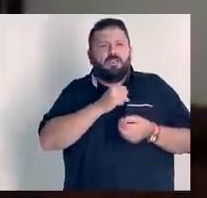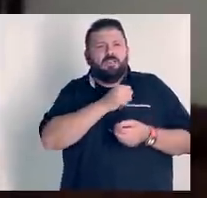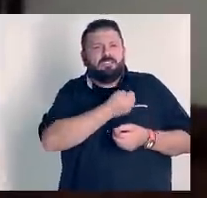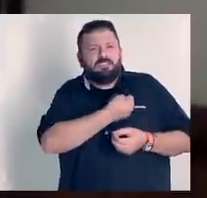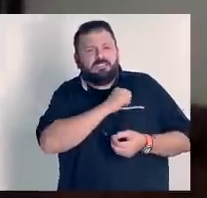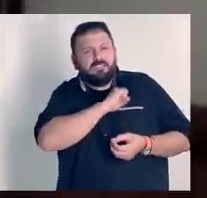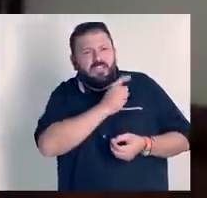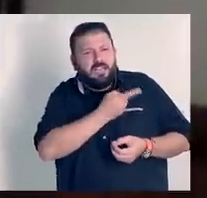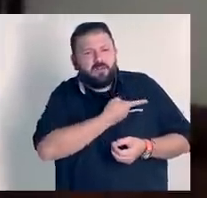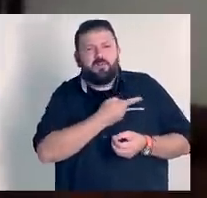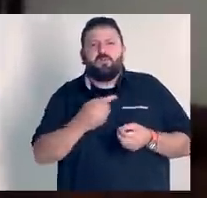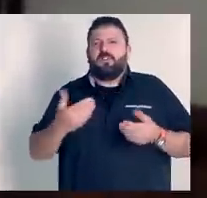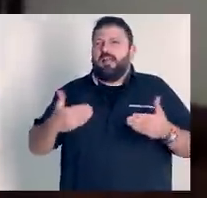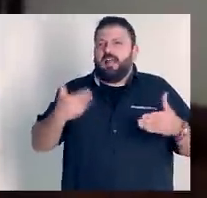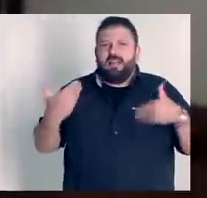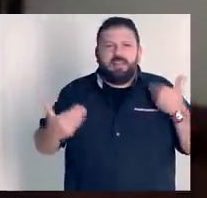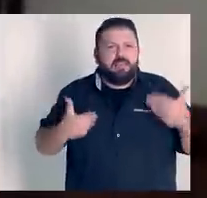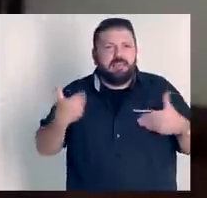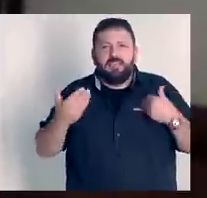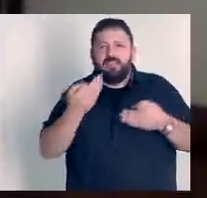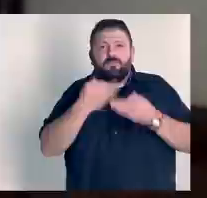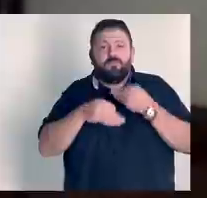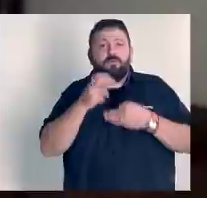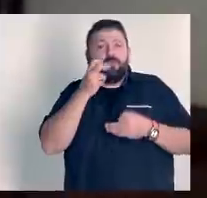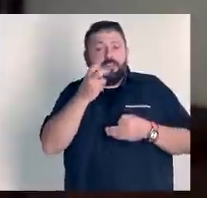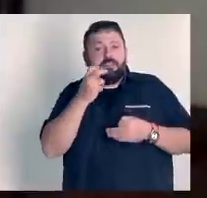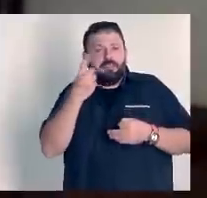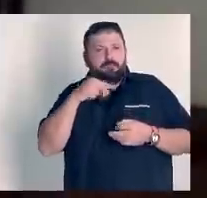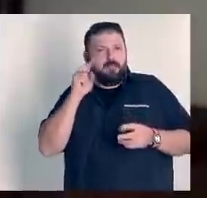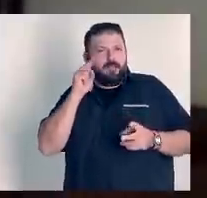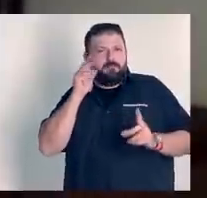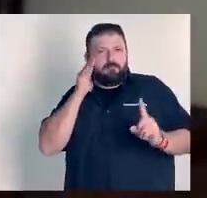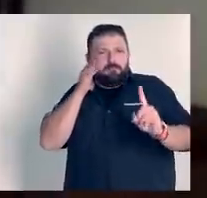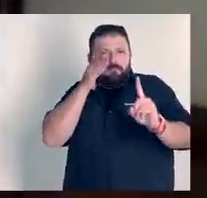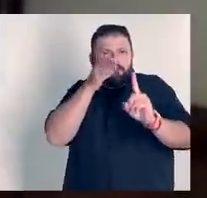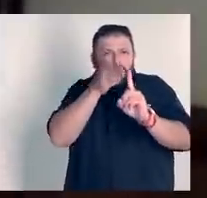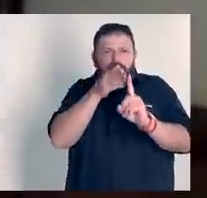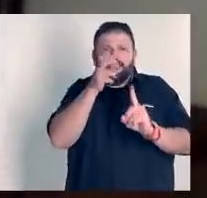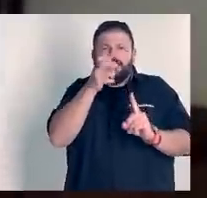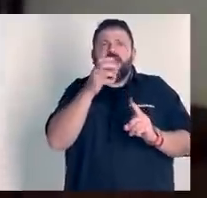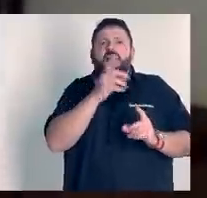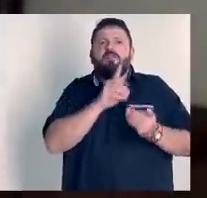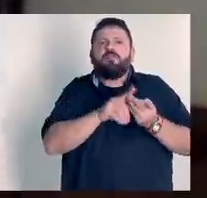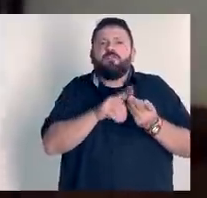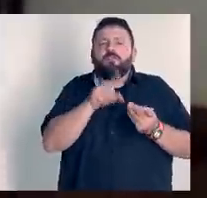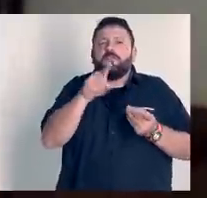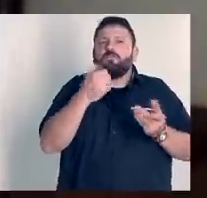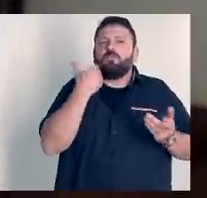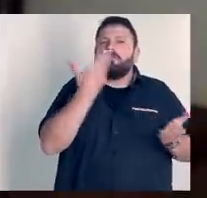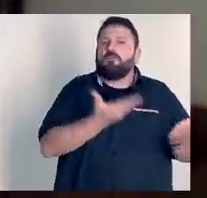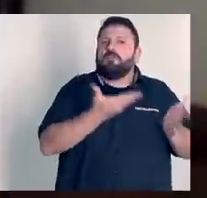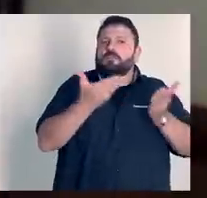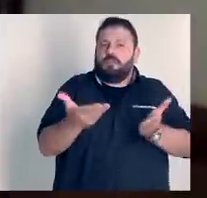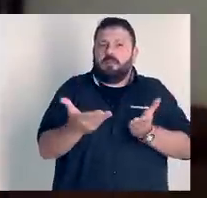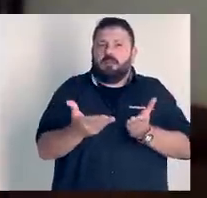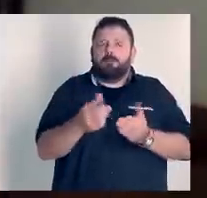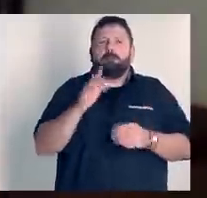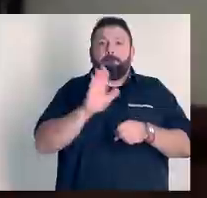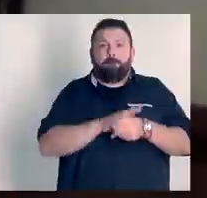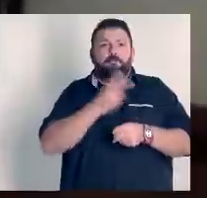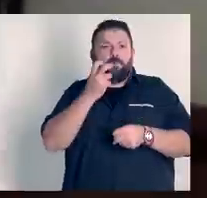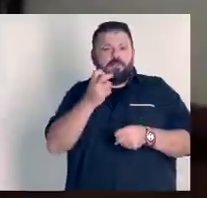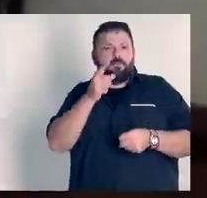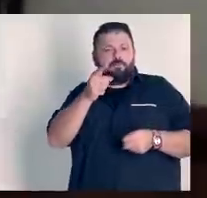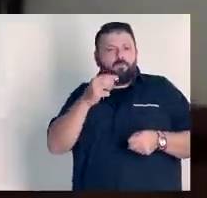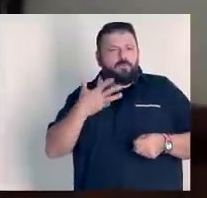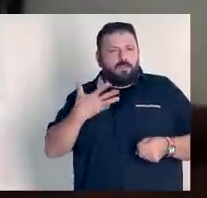principalmente y de tener alegría, pues es necesario visualizar a qué objetivo llegar. Y el objetivo al que tendríamos que visualizar nuestro